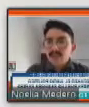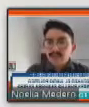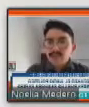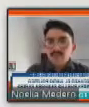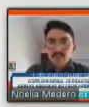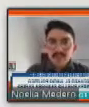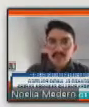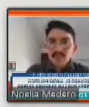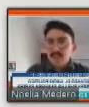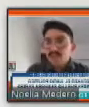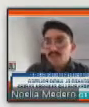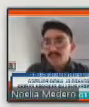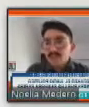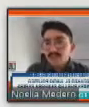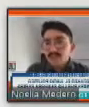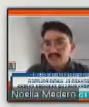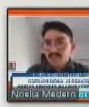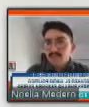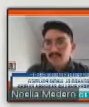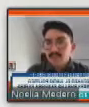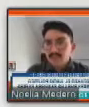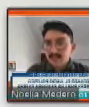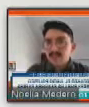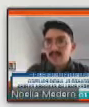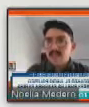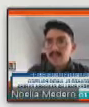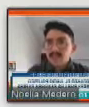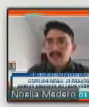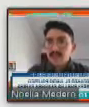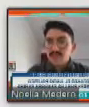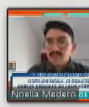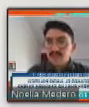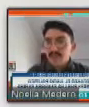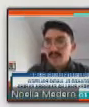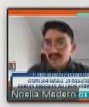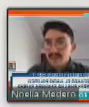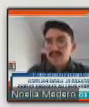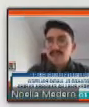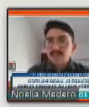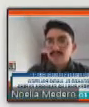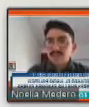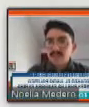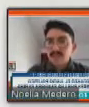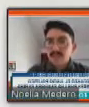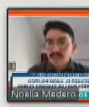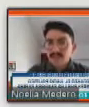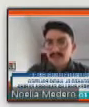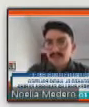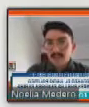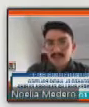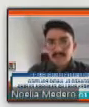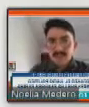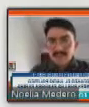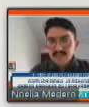un remezón político importante. Lo sorpresivo hubiese sido de que la acusación prosperara y se destituyera